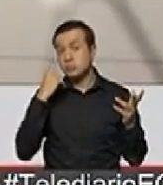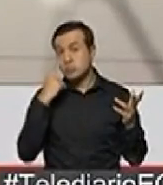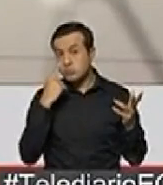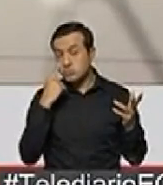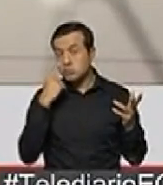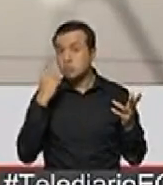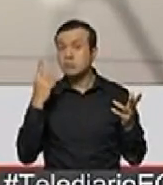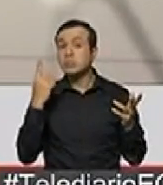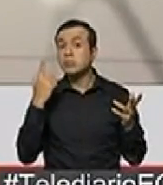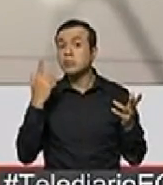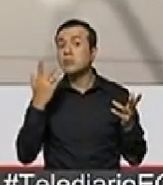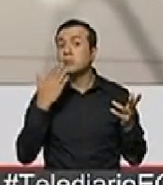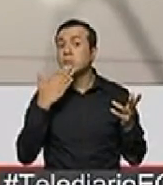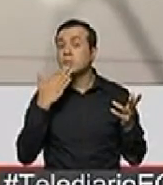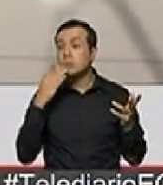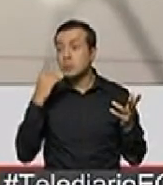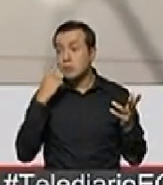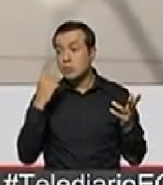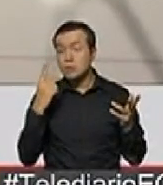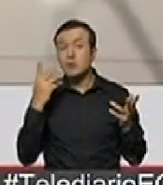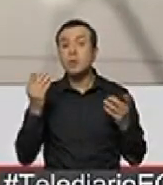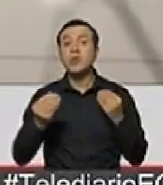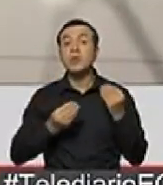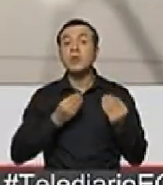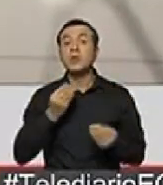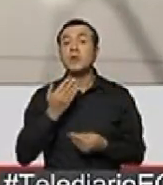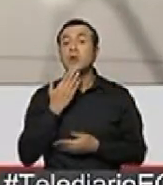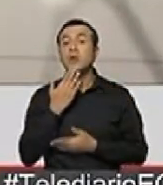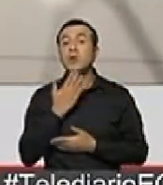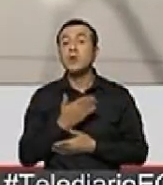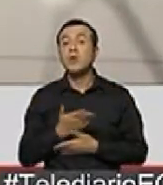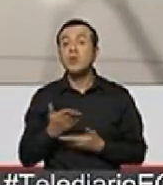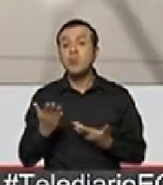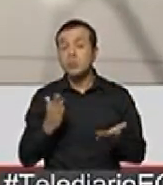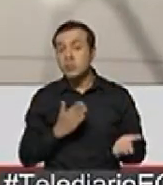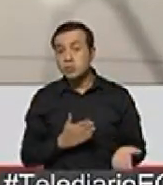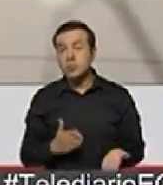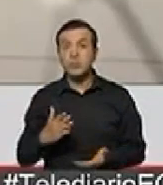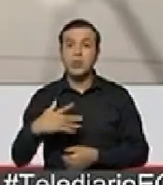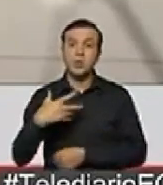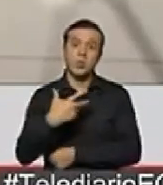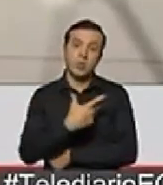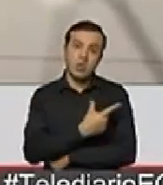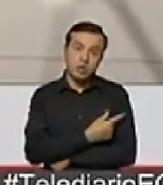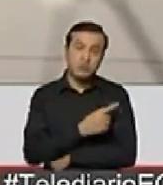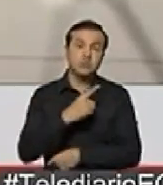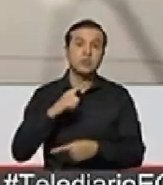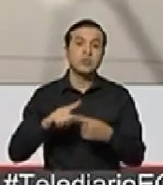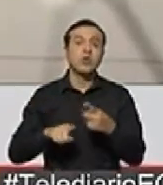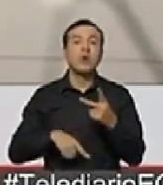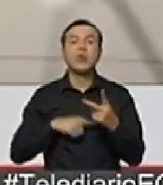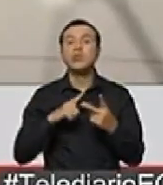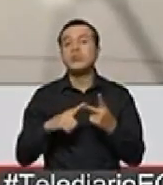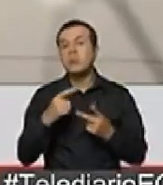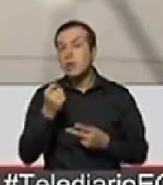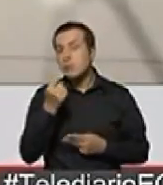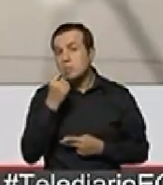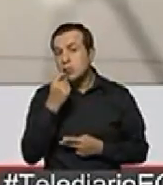de asistencia, en términos de vacunación y en términos de